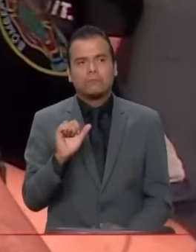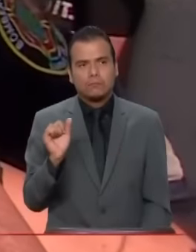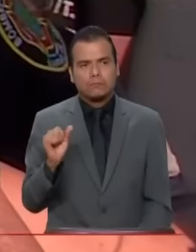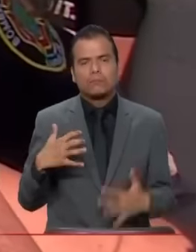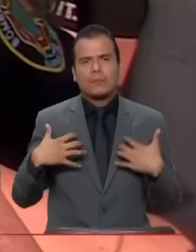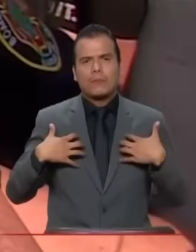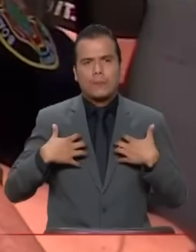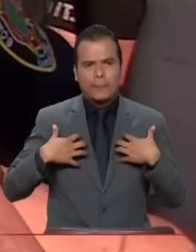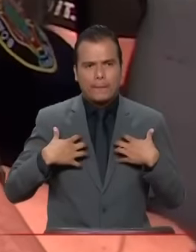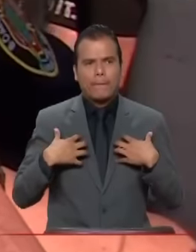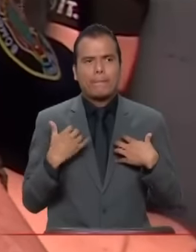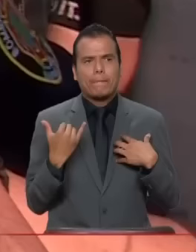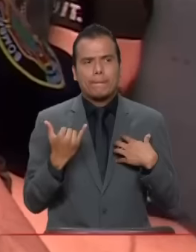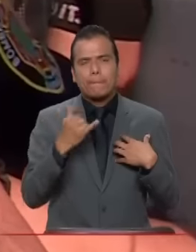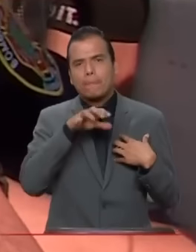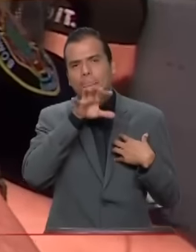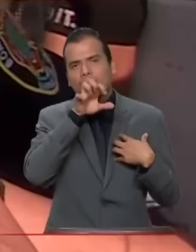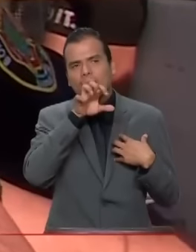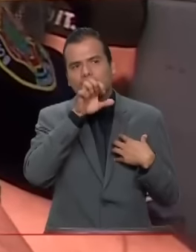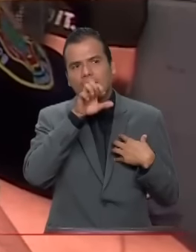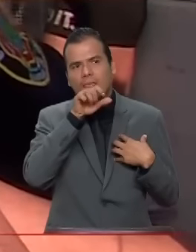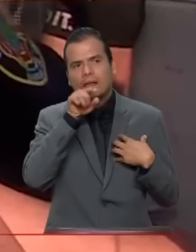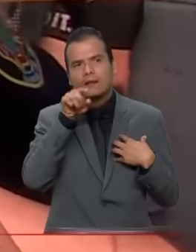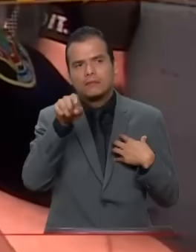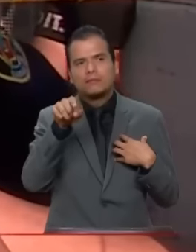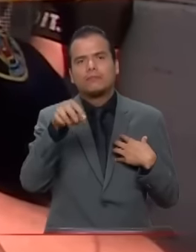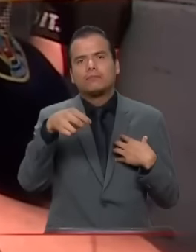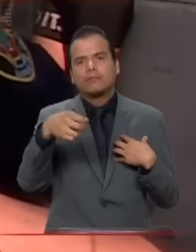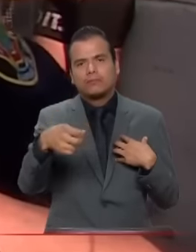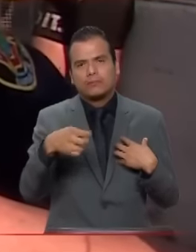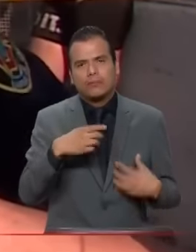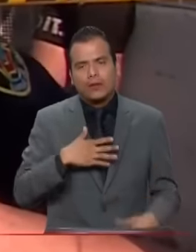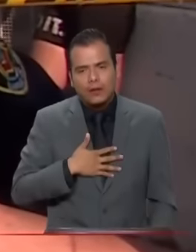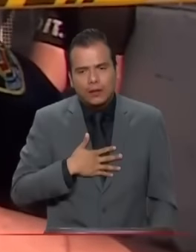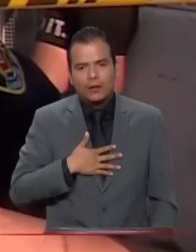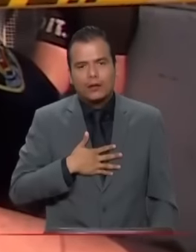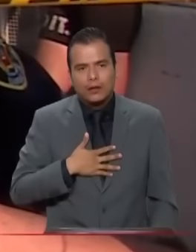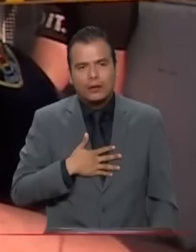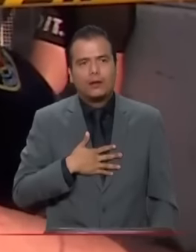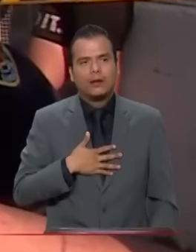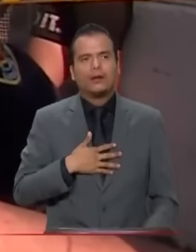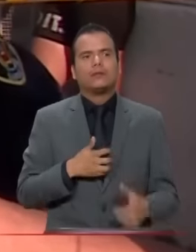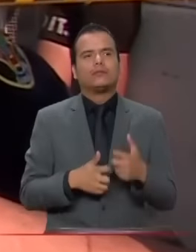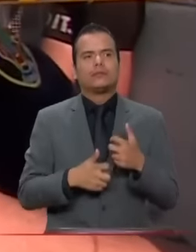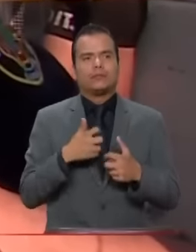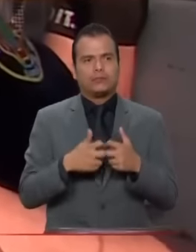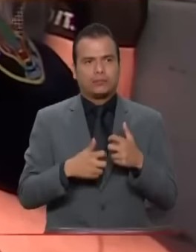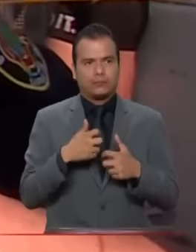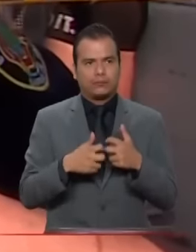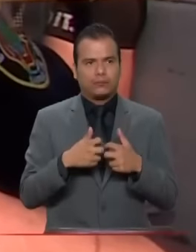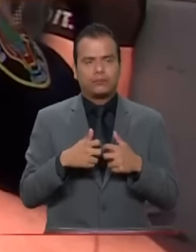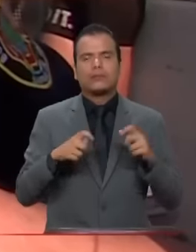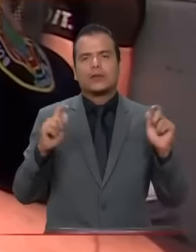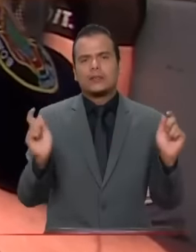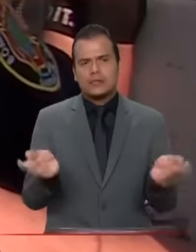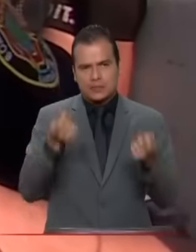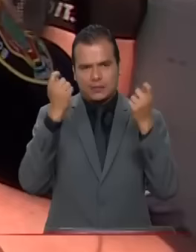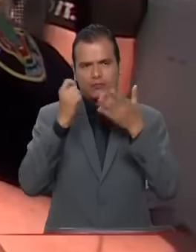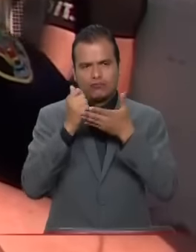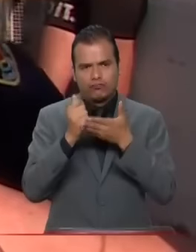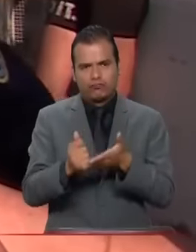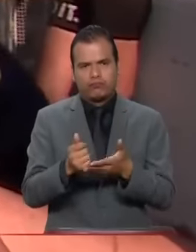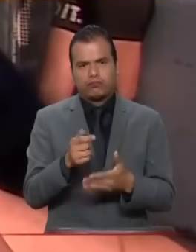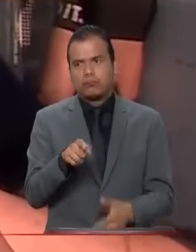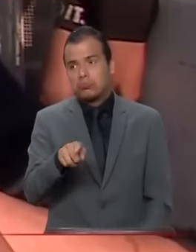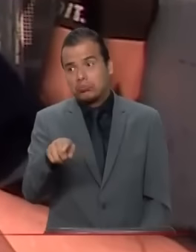también, un perrito que estaba al fondo de la vivienda, también con dificultad respiratoria. También se logra salvar la vida del perrito, por acá